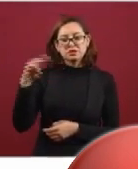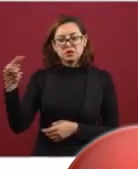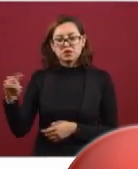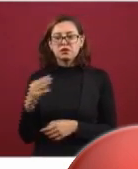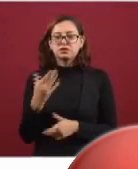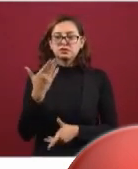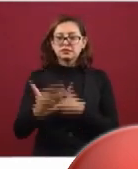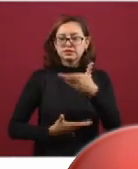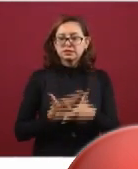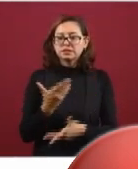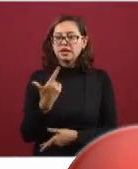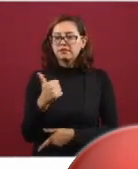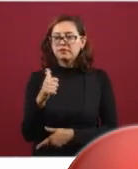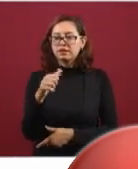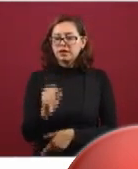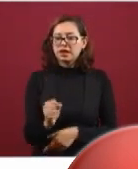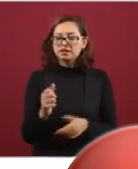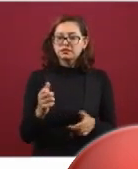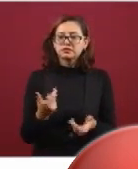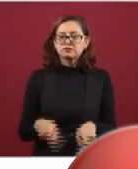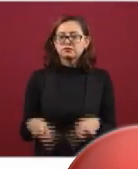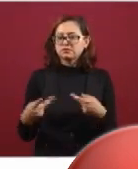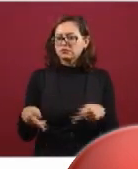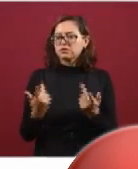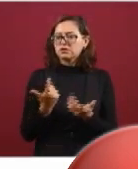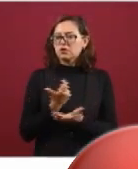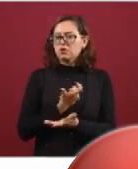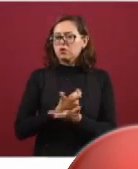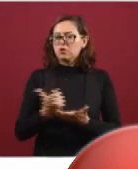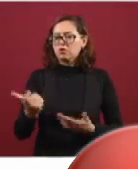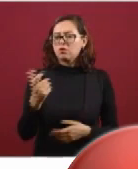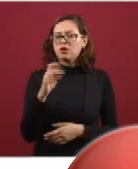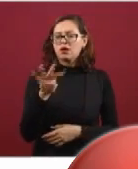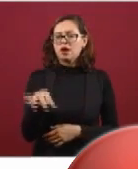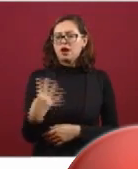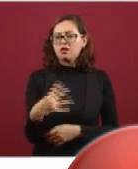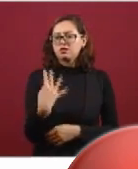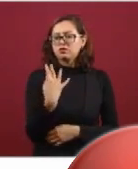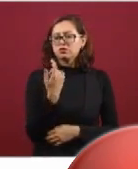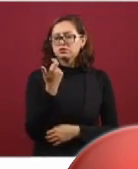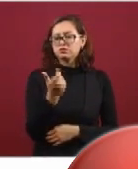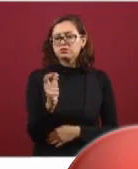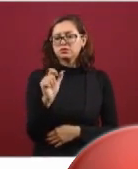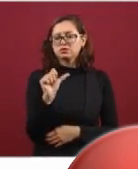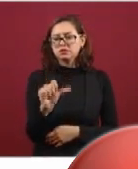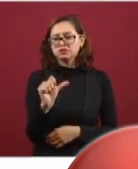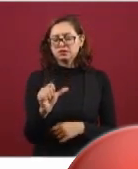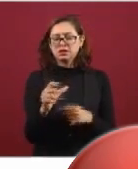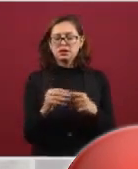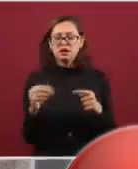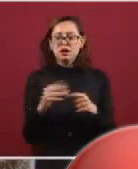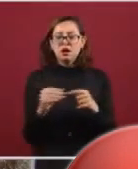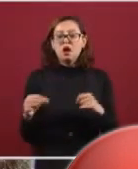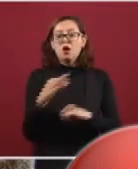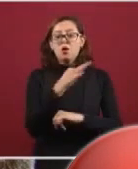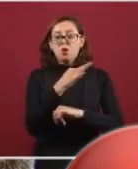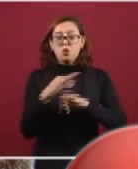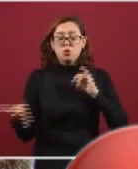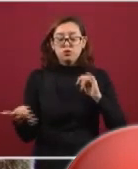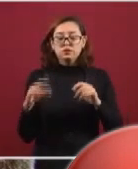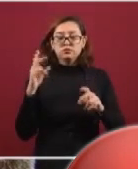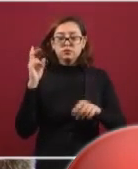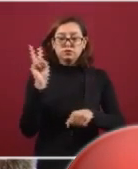Servigas, a un precio al público de 14 pesos 16 centavos por kilo. Y por último, verificación de gas